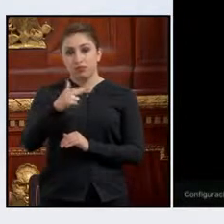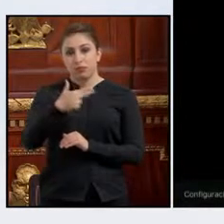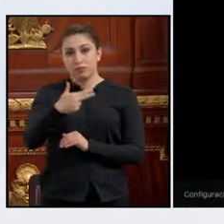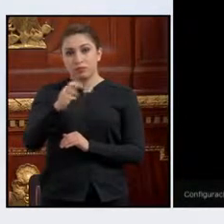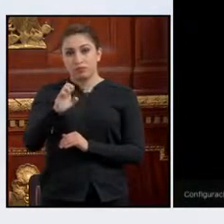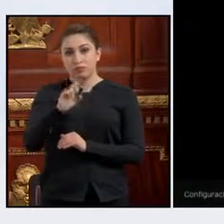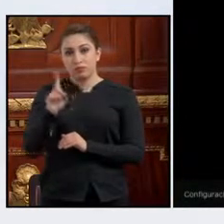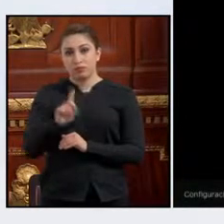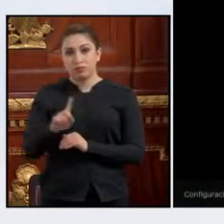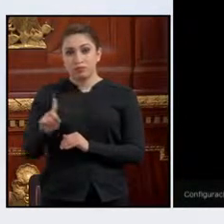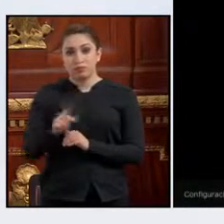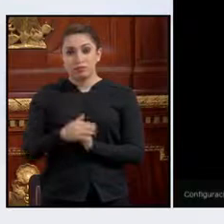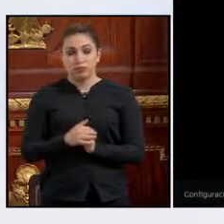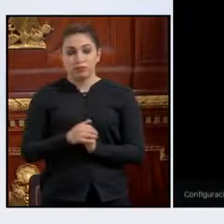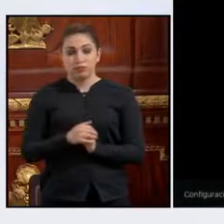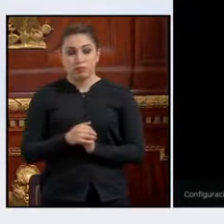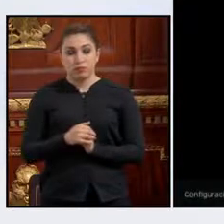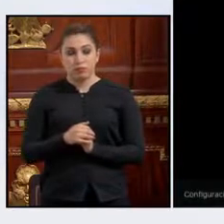Efraín.